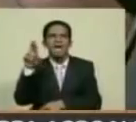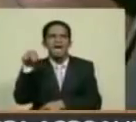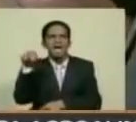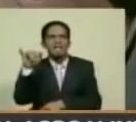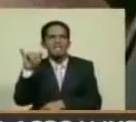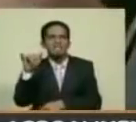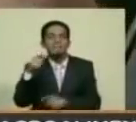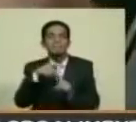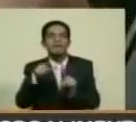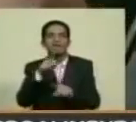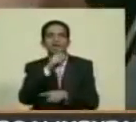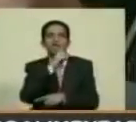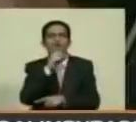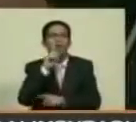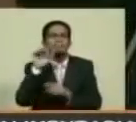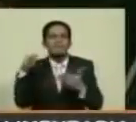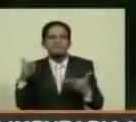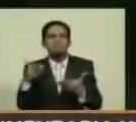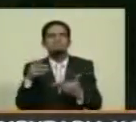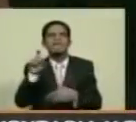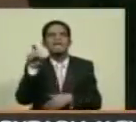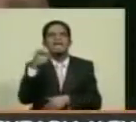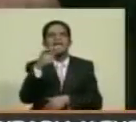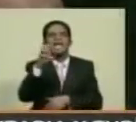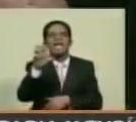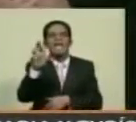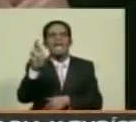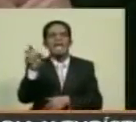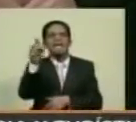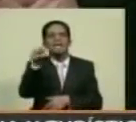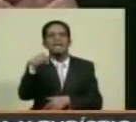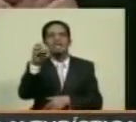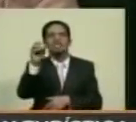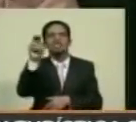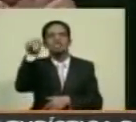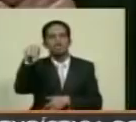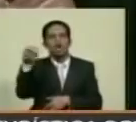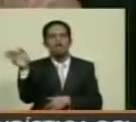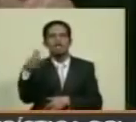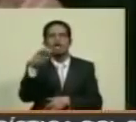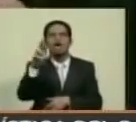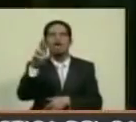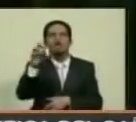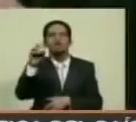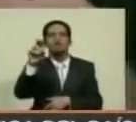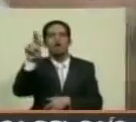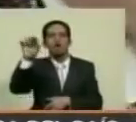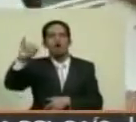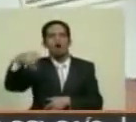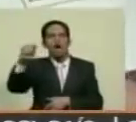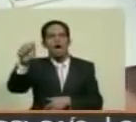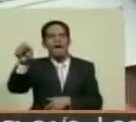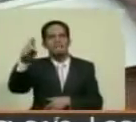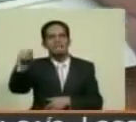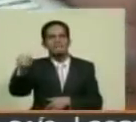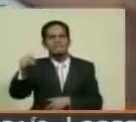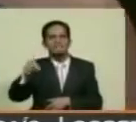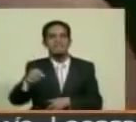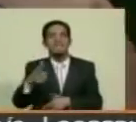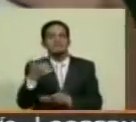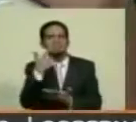llama Gerson Rojas Rojas. Funcionario de inteligencia colombiana que recibió la información que este